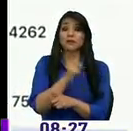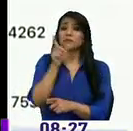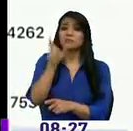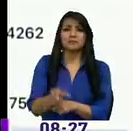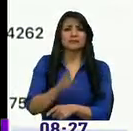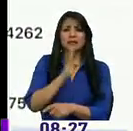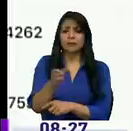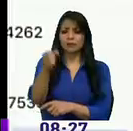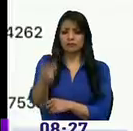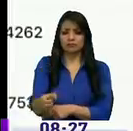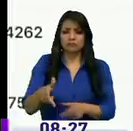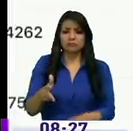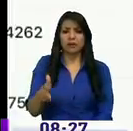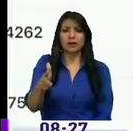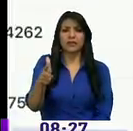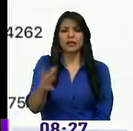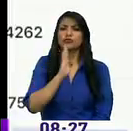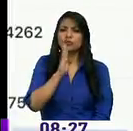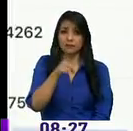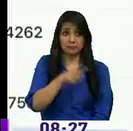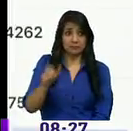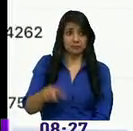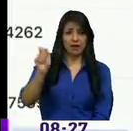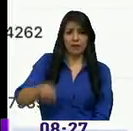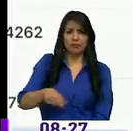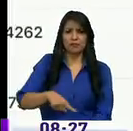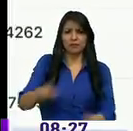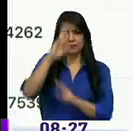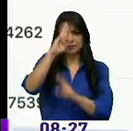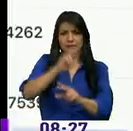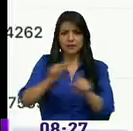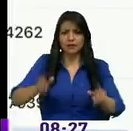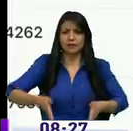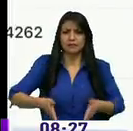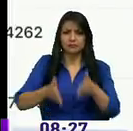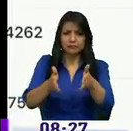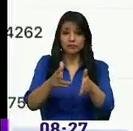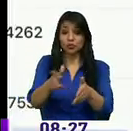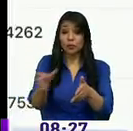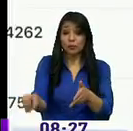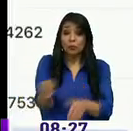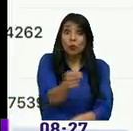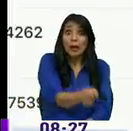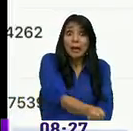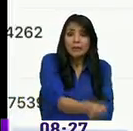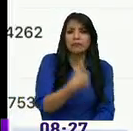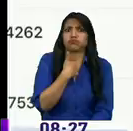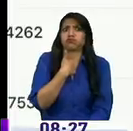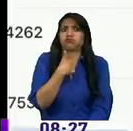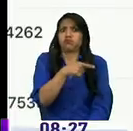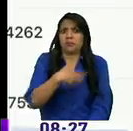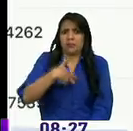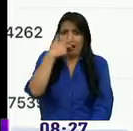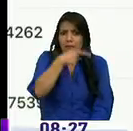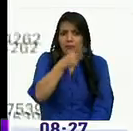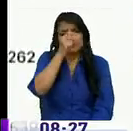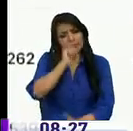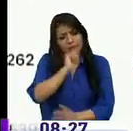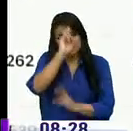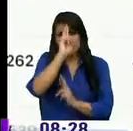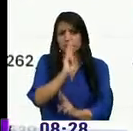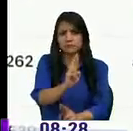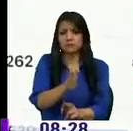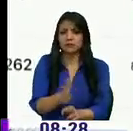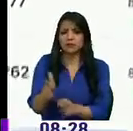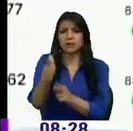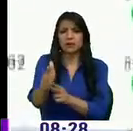reserva su parqueadero frente a su casa de esta manera. Y pobre el que se le mueva estos tarros, me parece falta de respeto